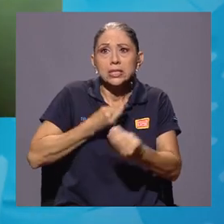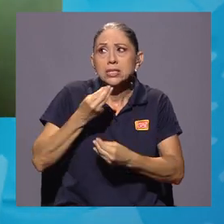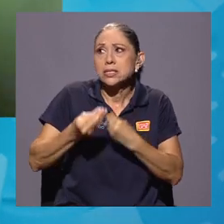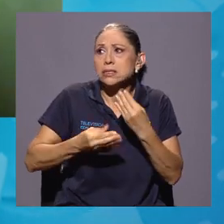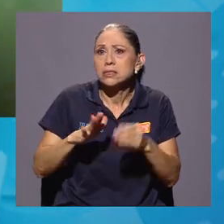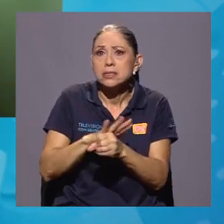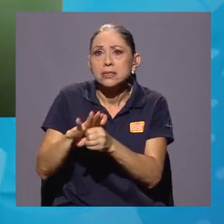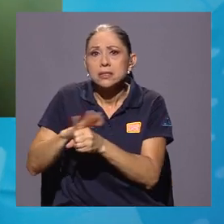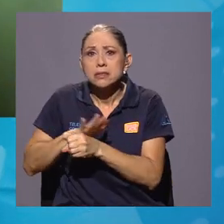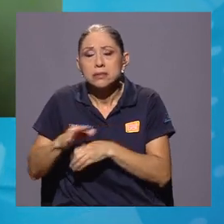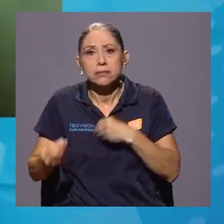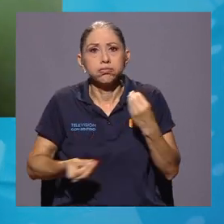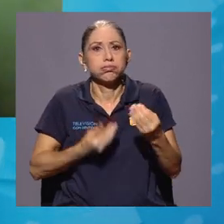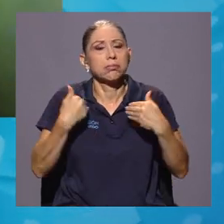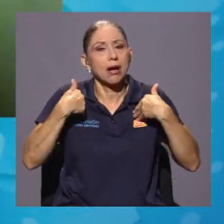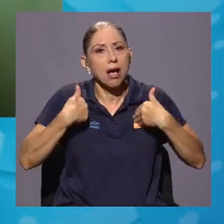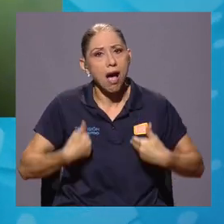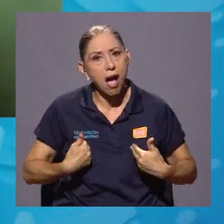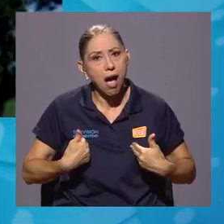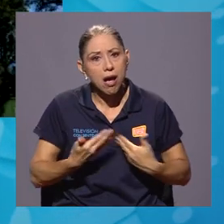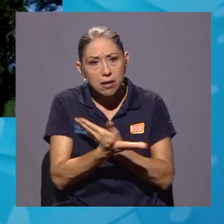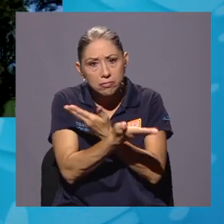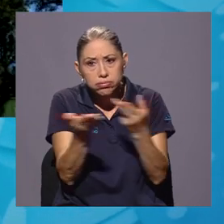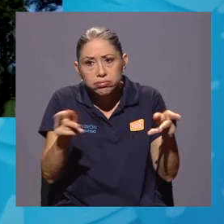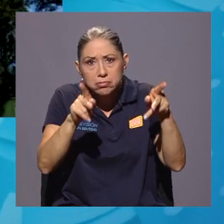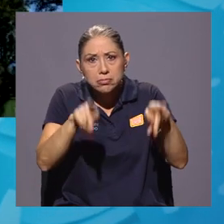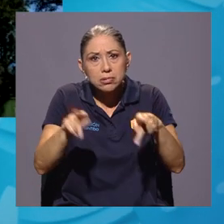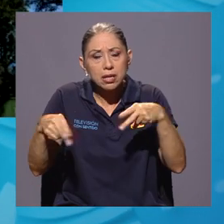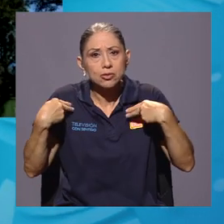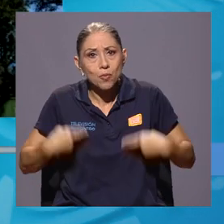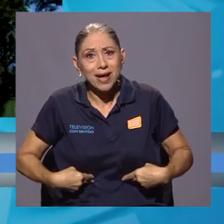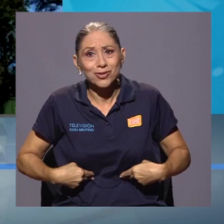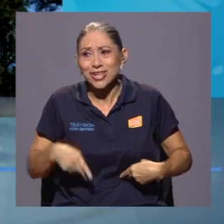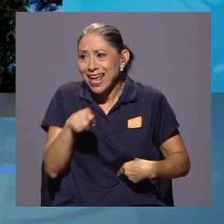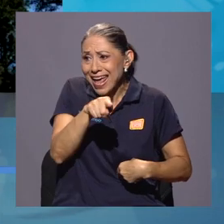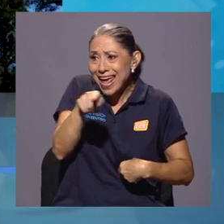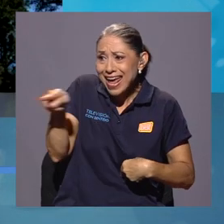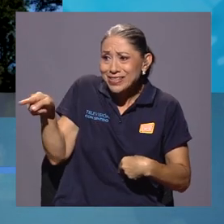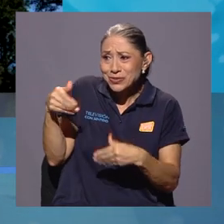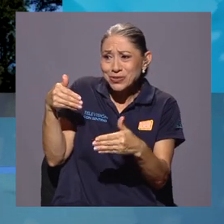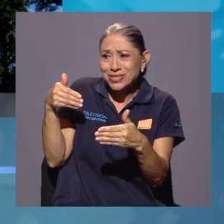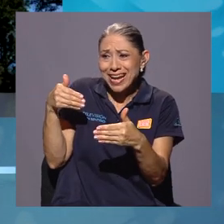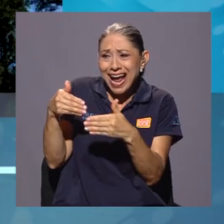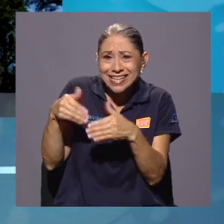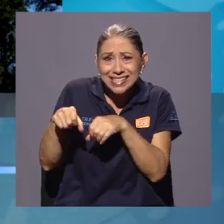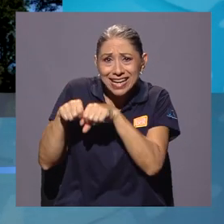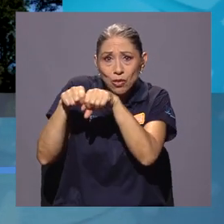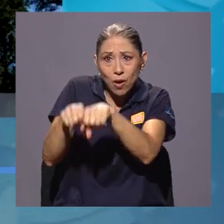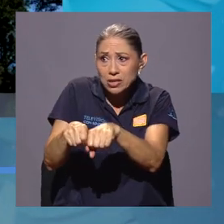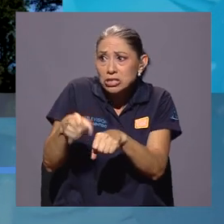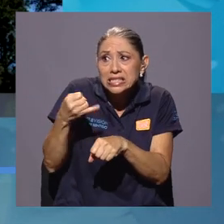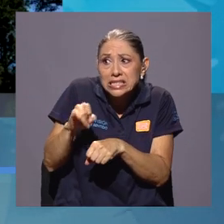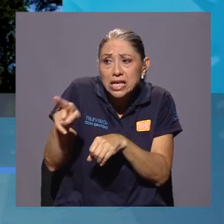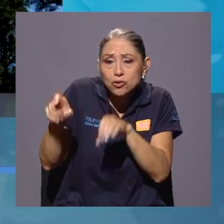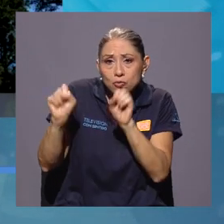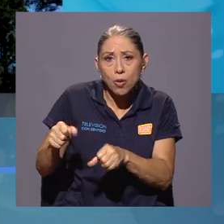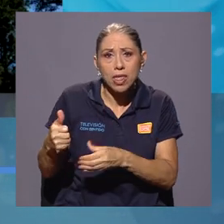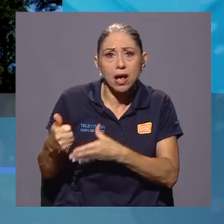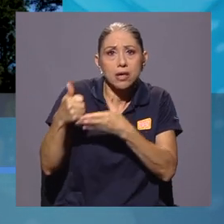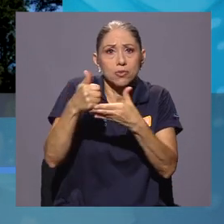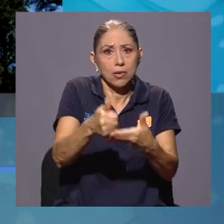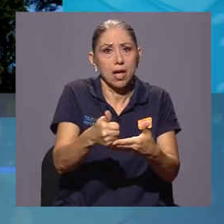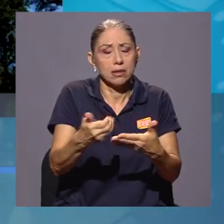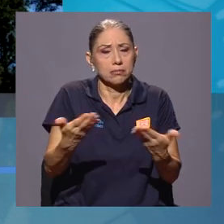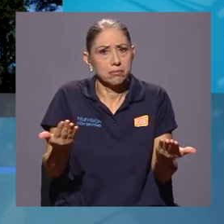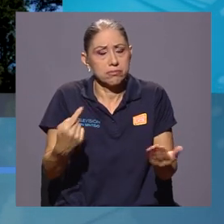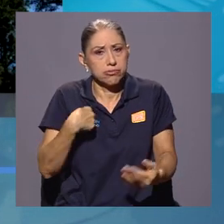apoyo. cansados, son seres humanos y si hay más posibles médicos, ya casi por graduarse que puedan ayudar, me parecería a mí